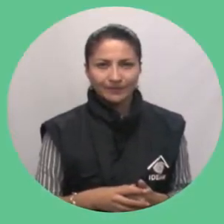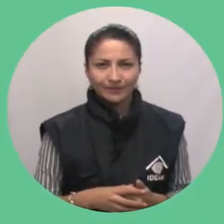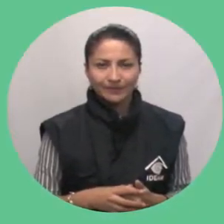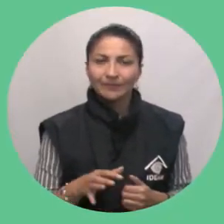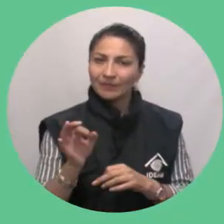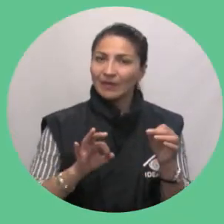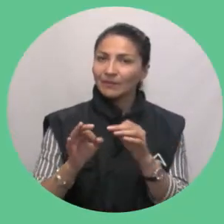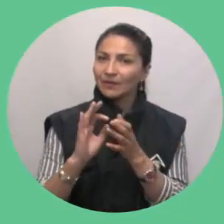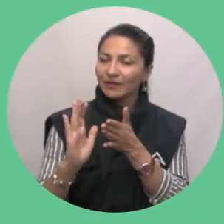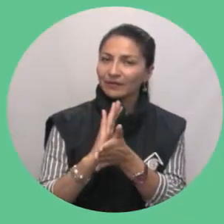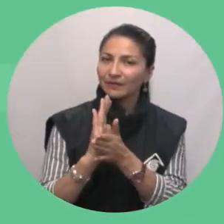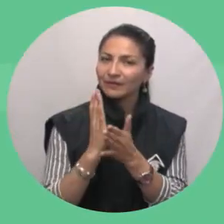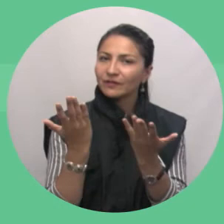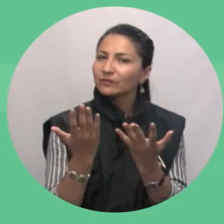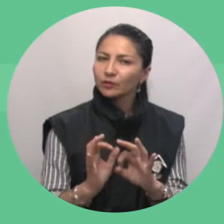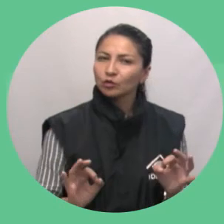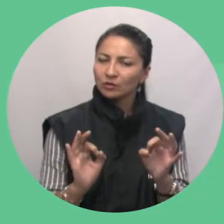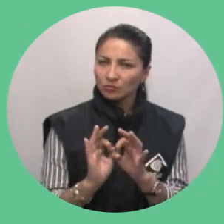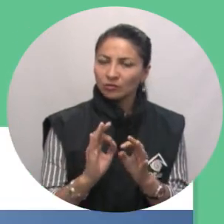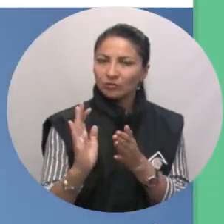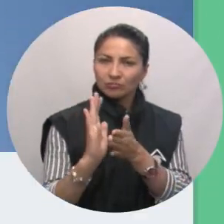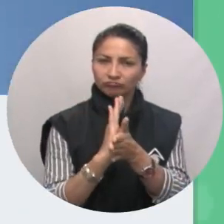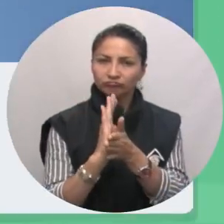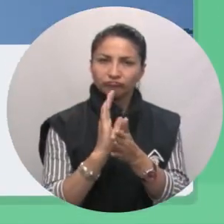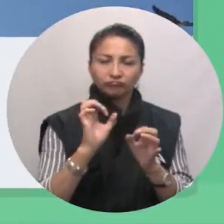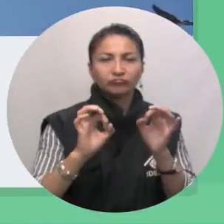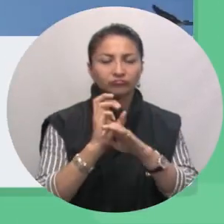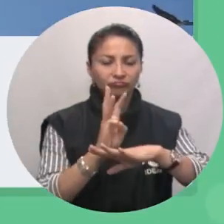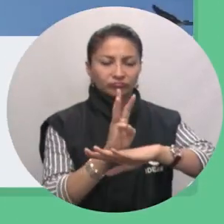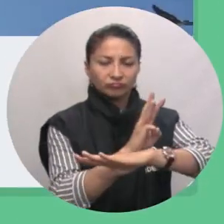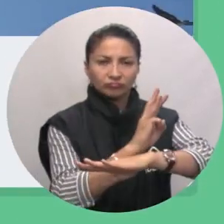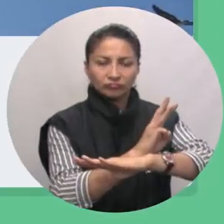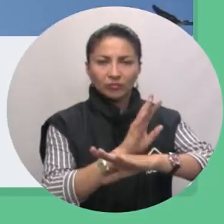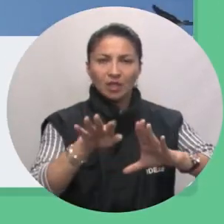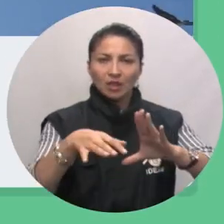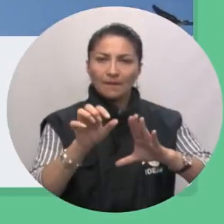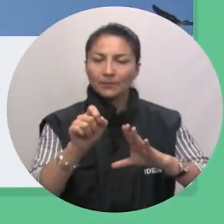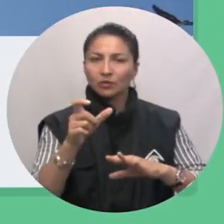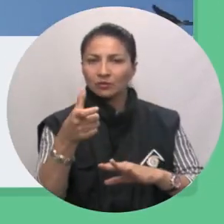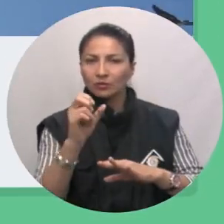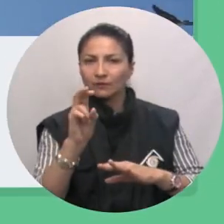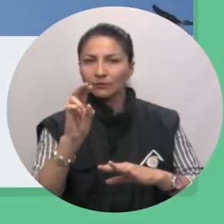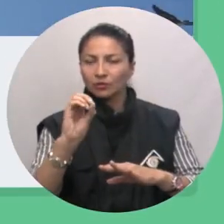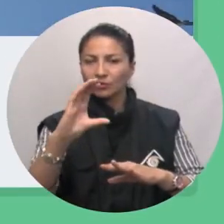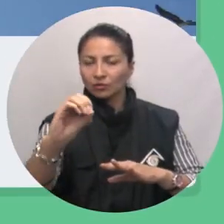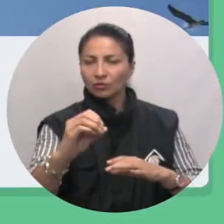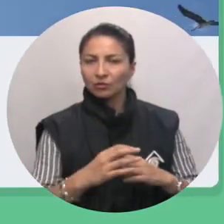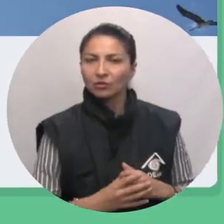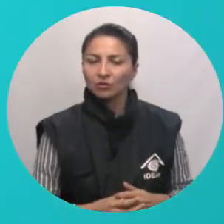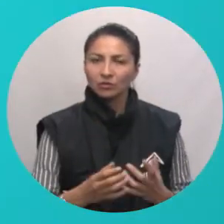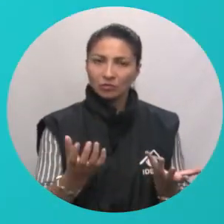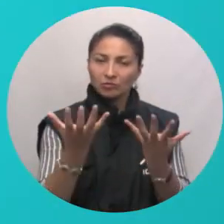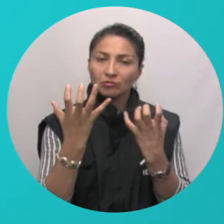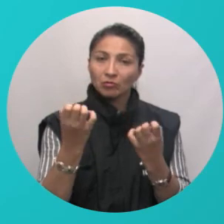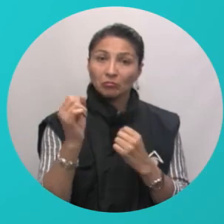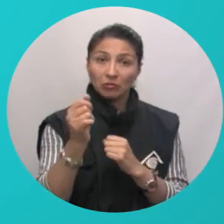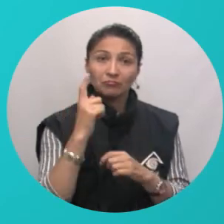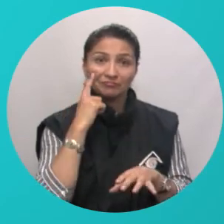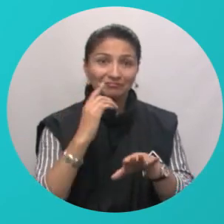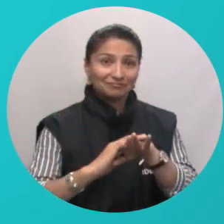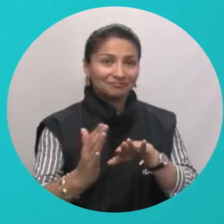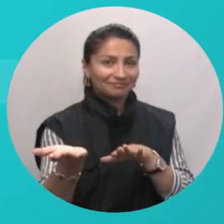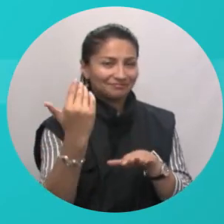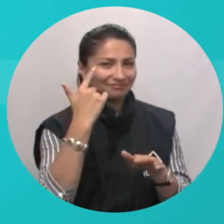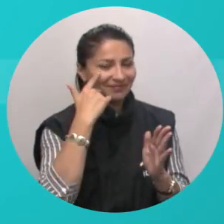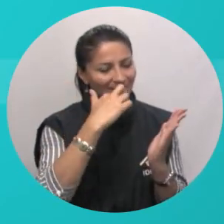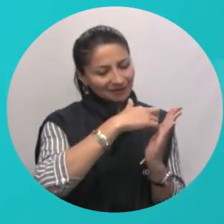Para mayor información sobre el pronóstico del tiempo, visítenos en www.ideam.gov.co. Te invitamos